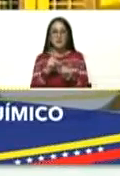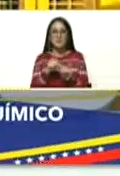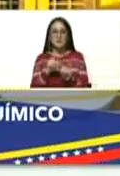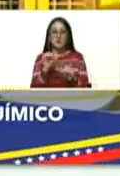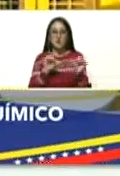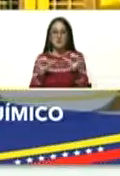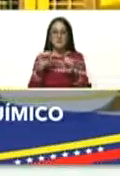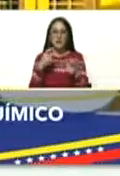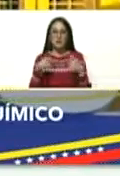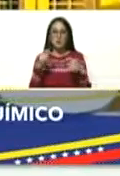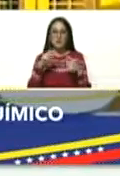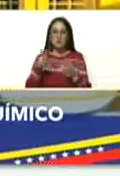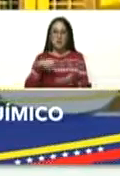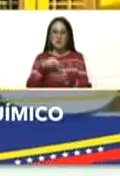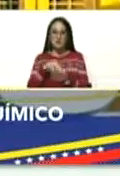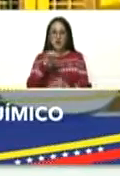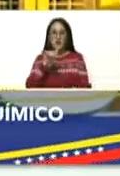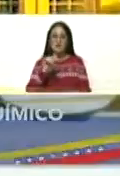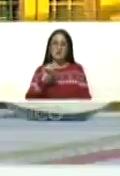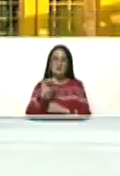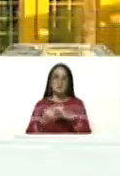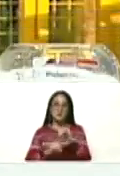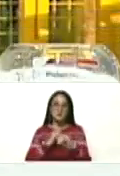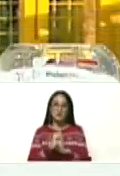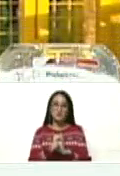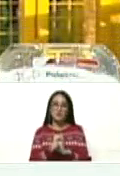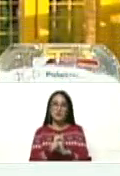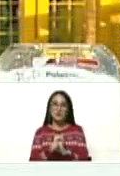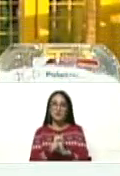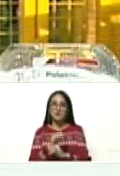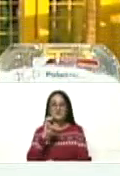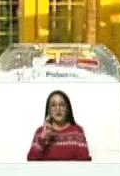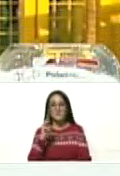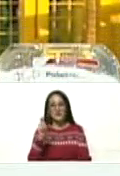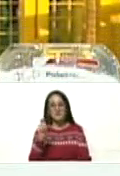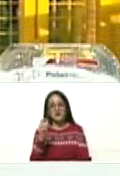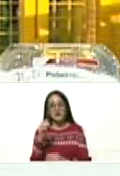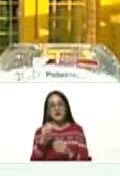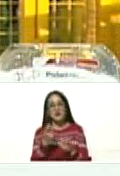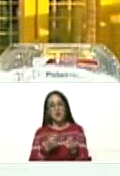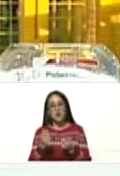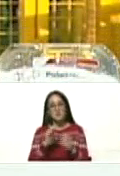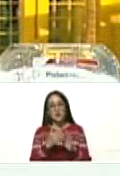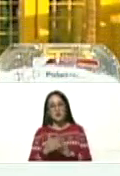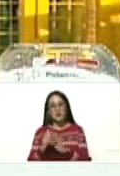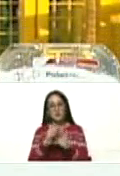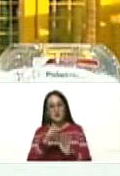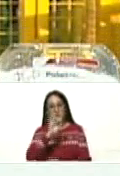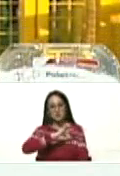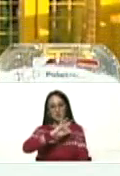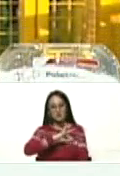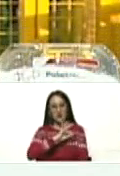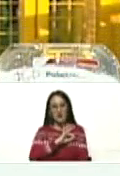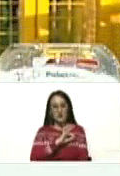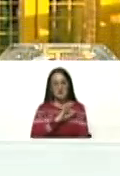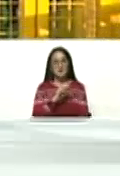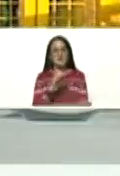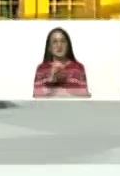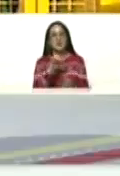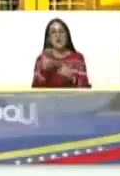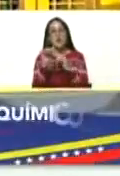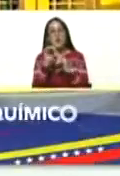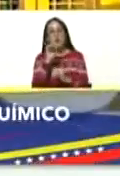el turismo nacional e internacional, CPT, en la economía comunal, social, en